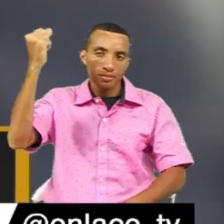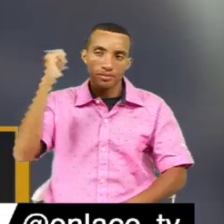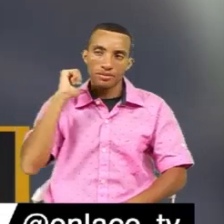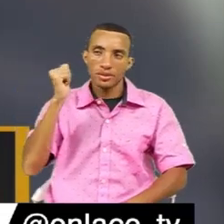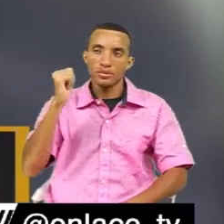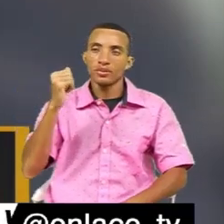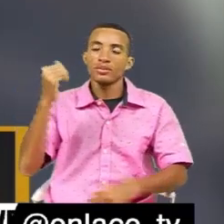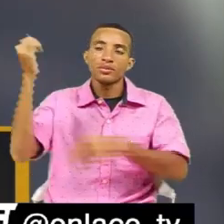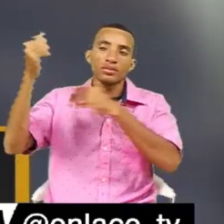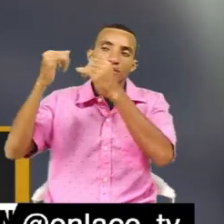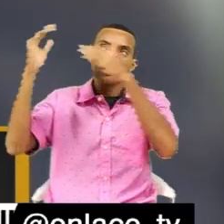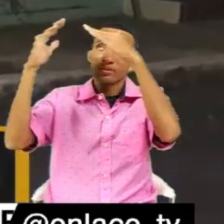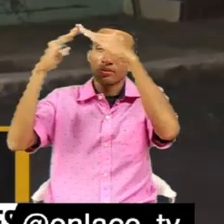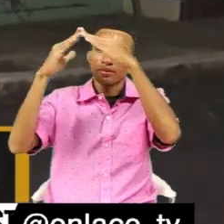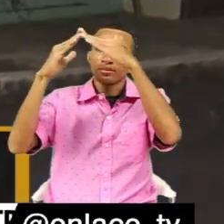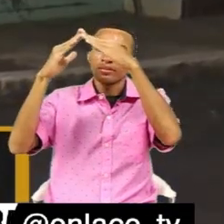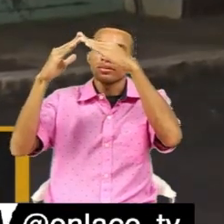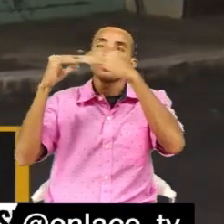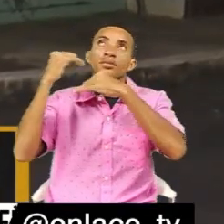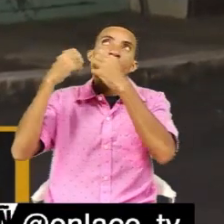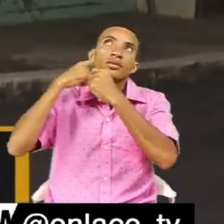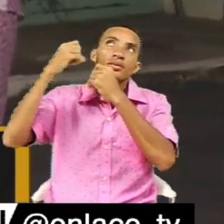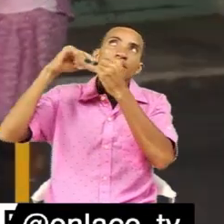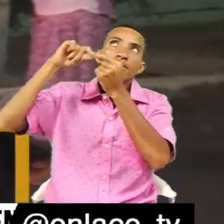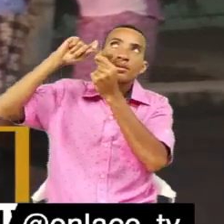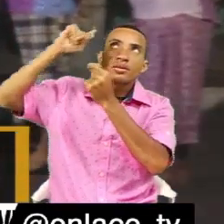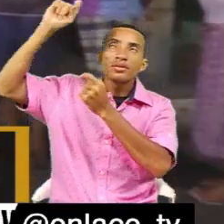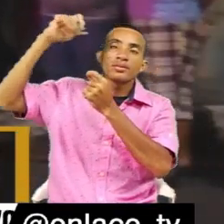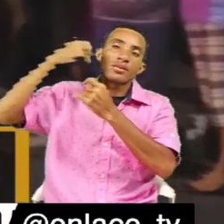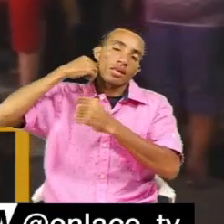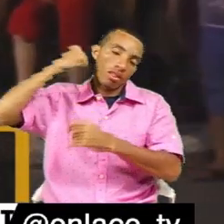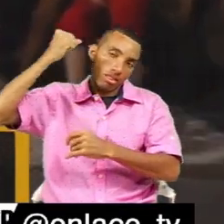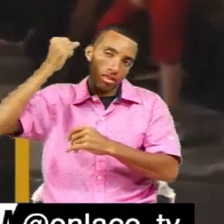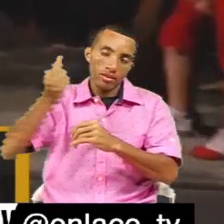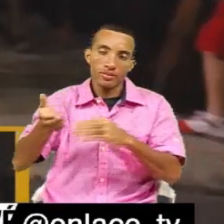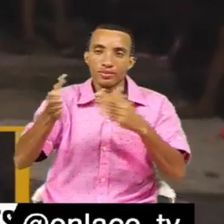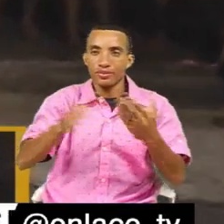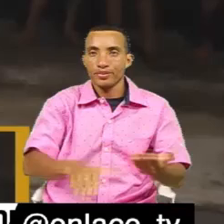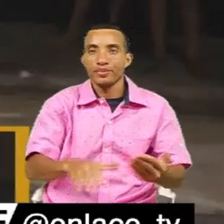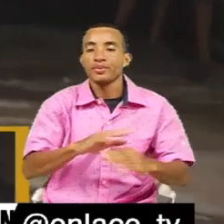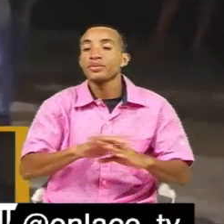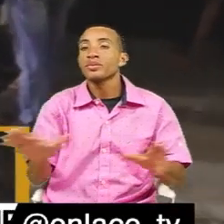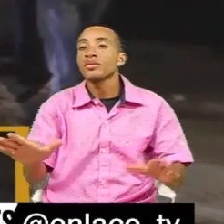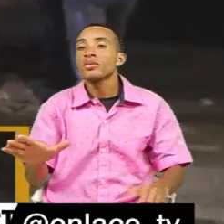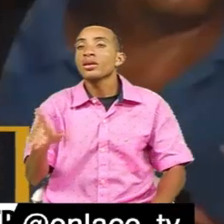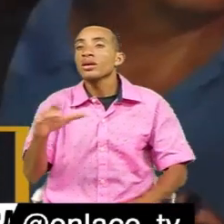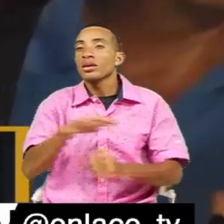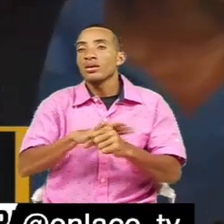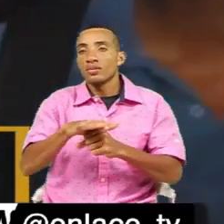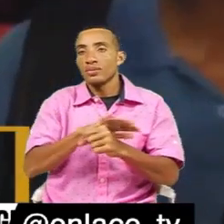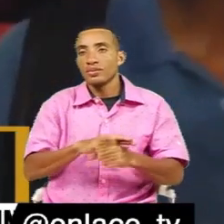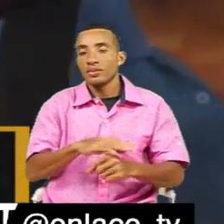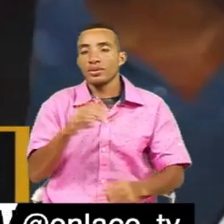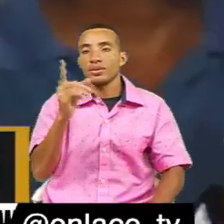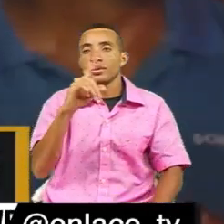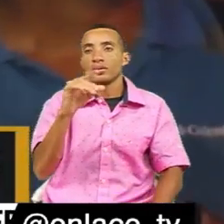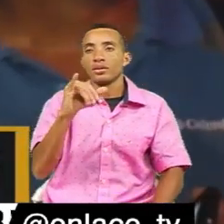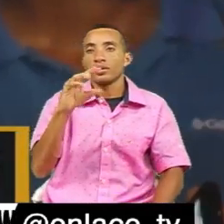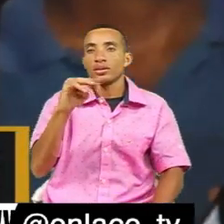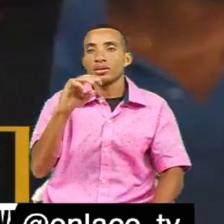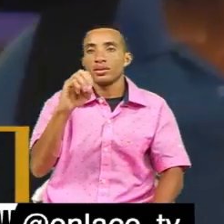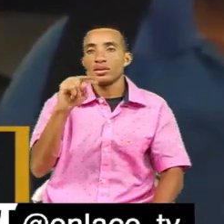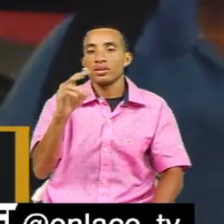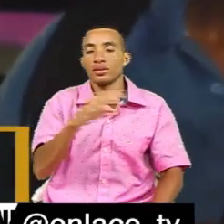el techo del patio de su vivienda, ubicada en la carrera 35 con calle 45 del barrio Simón Bolívar. Cuando el hijo llegó